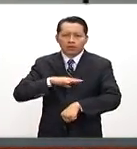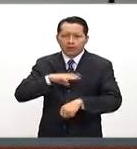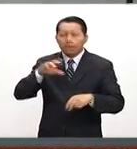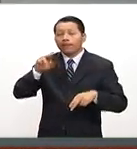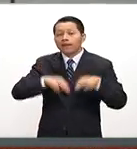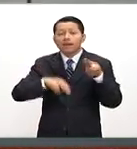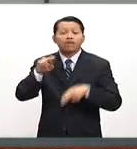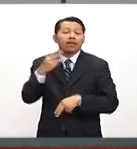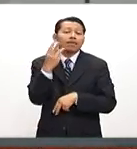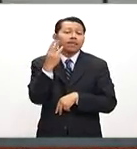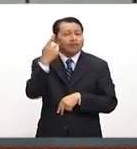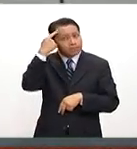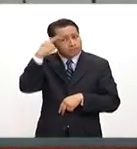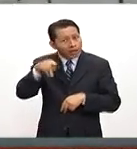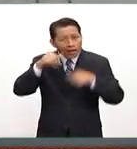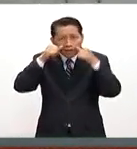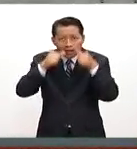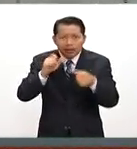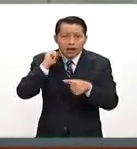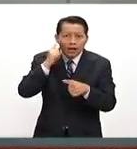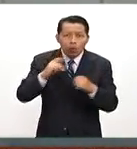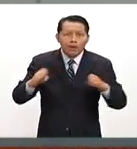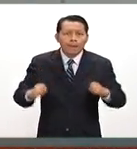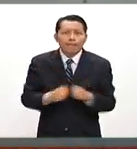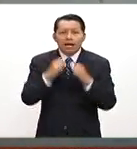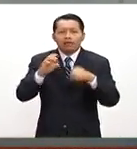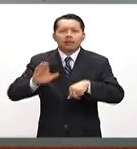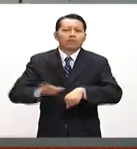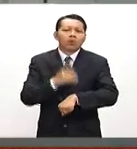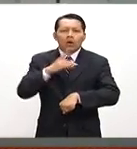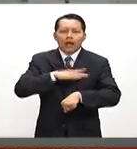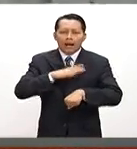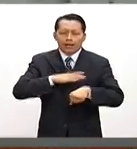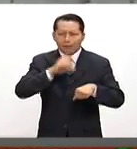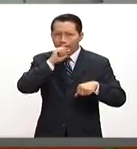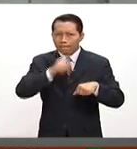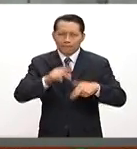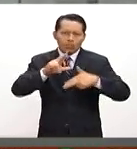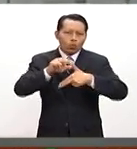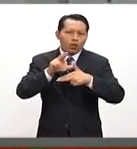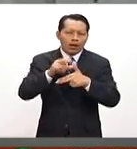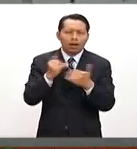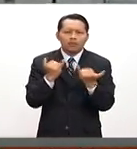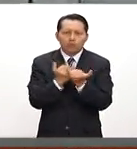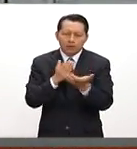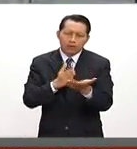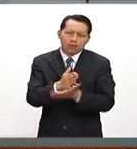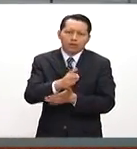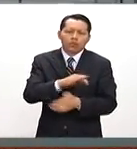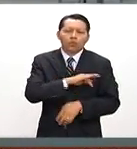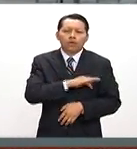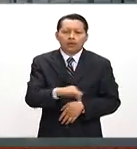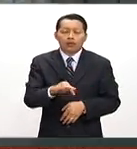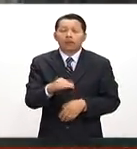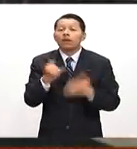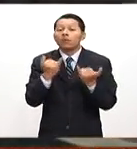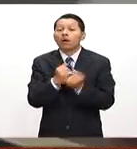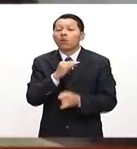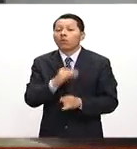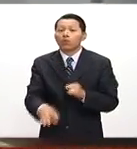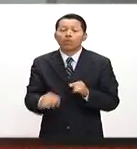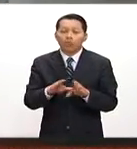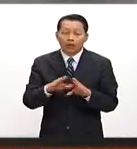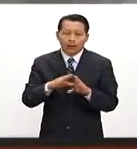de gobierno para atender cualquier emergencia derivada de esta tormenta tropical que nos está afectando. Por último, la mandataria